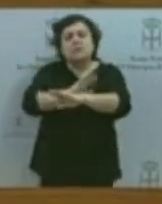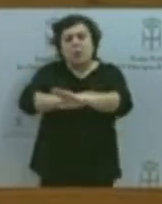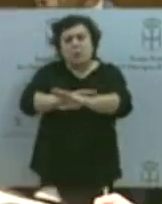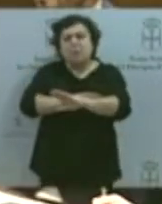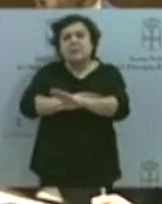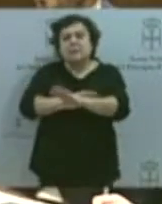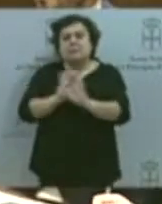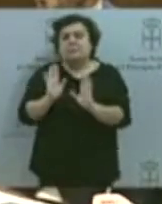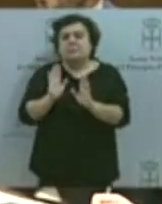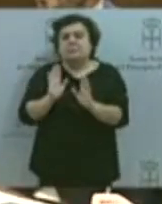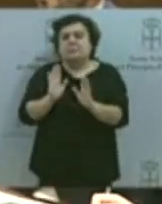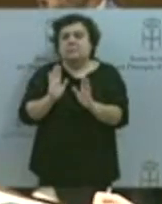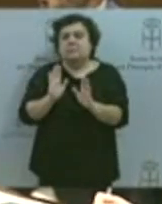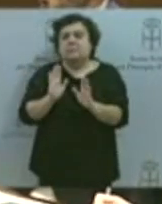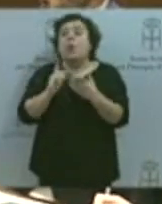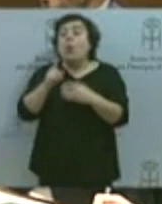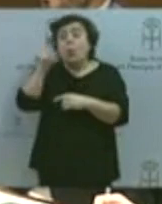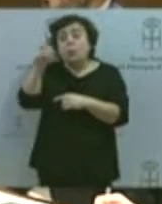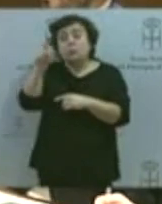Ustedes mantengan